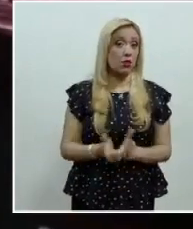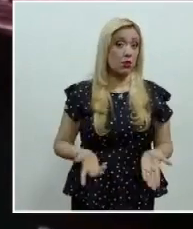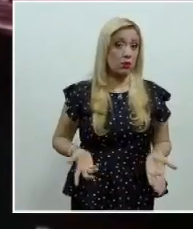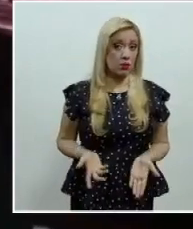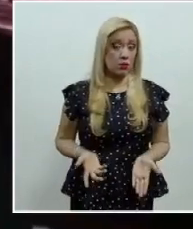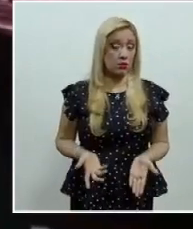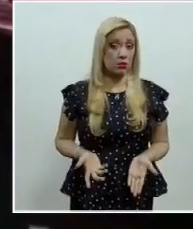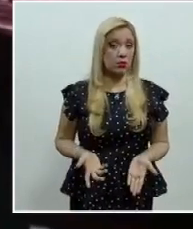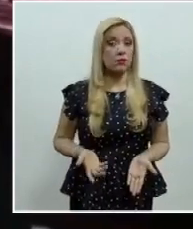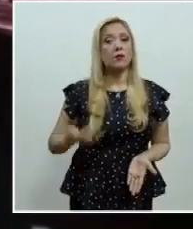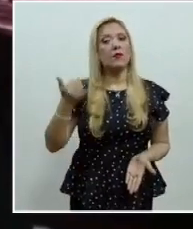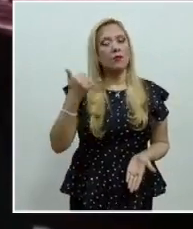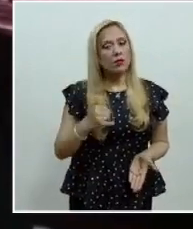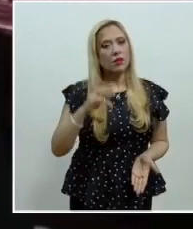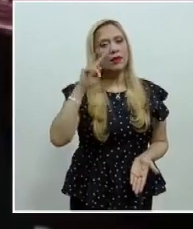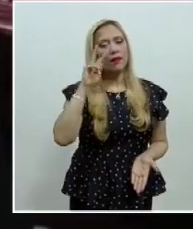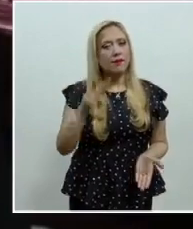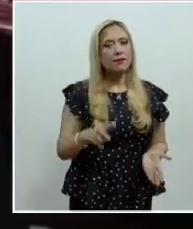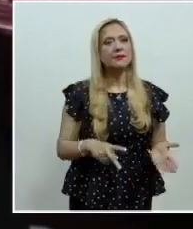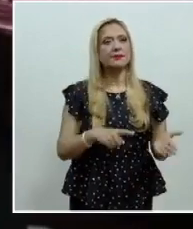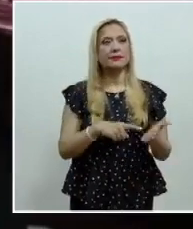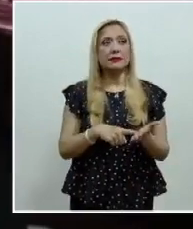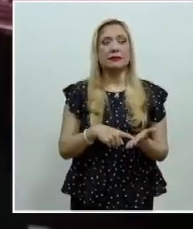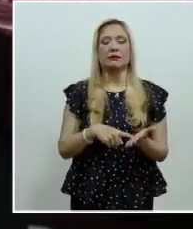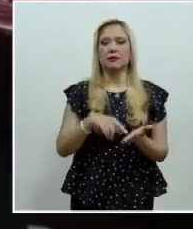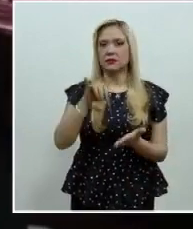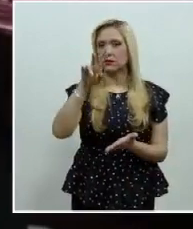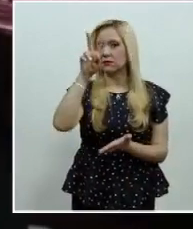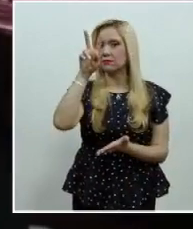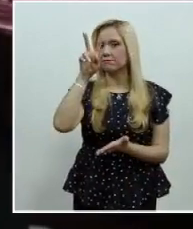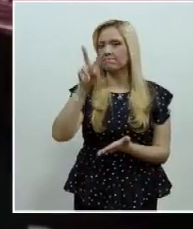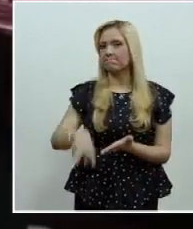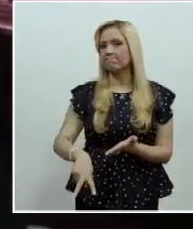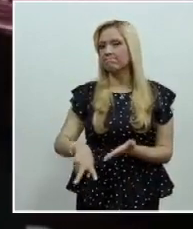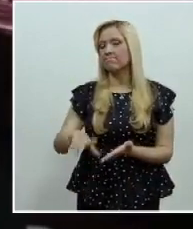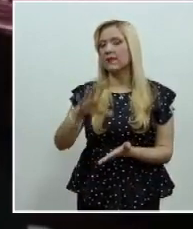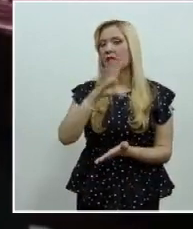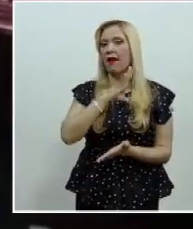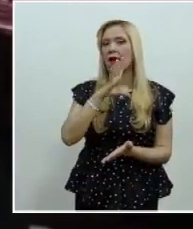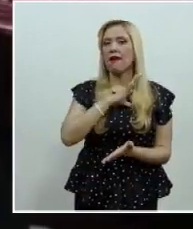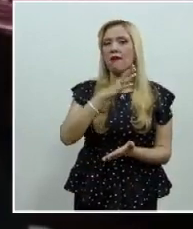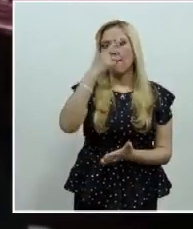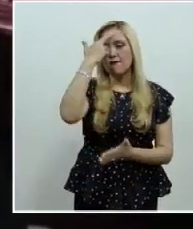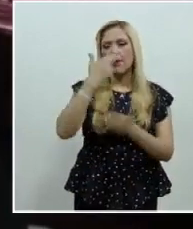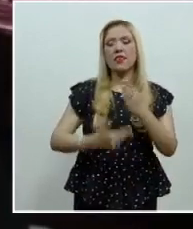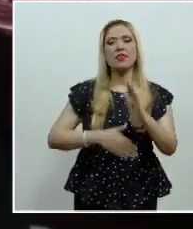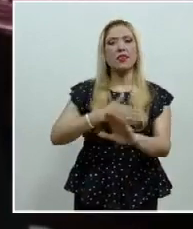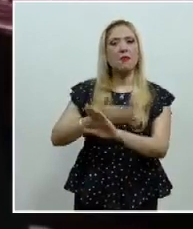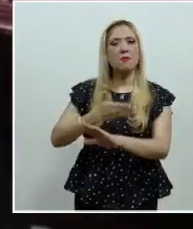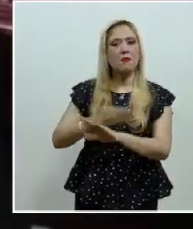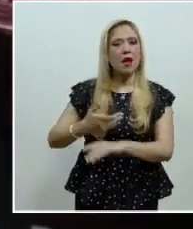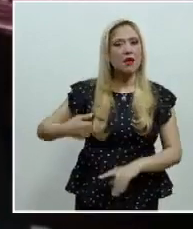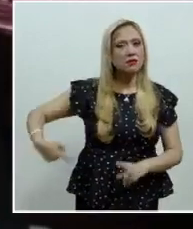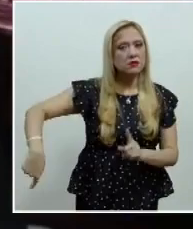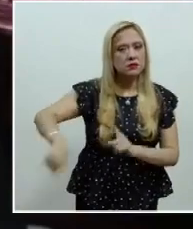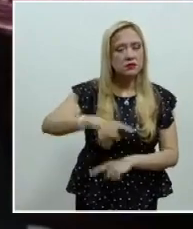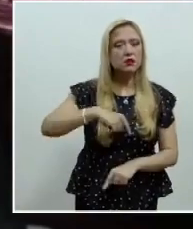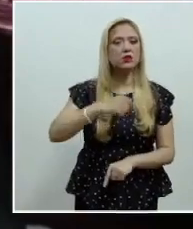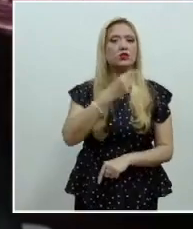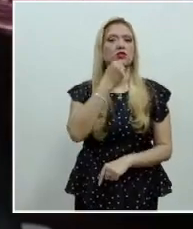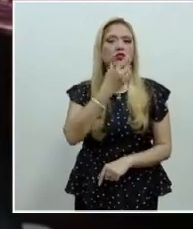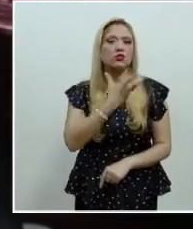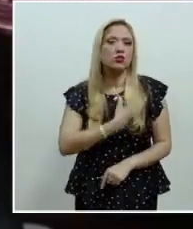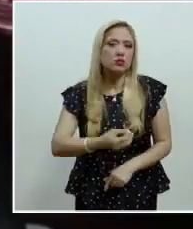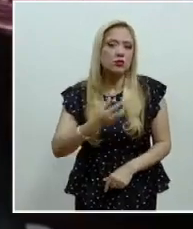Y que tomemos en cuenta que efectivamente hay víctimas indirectas y que